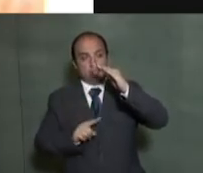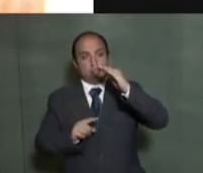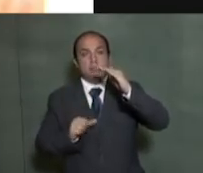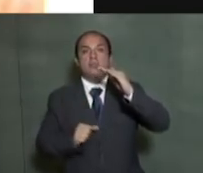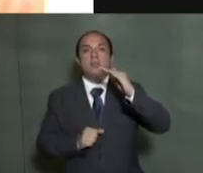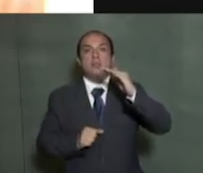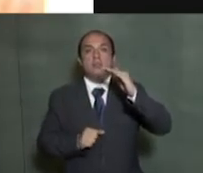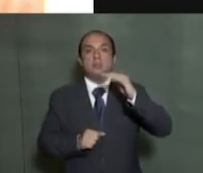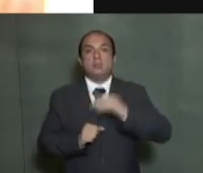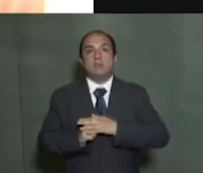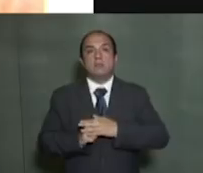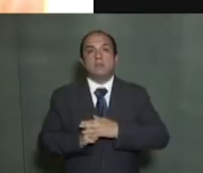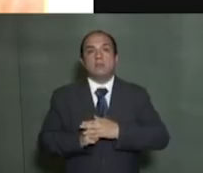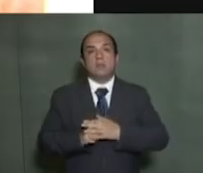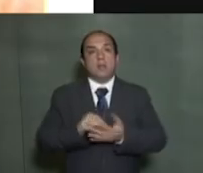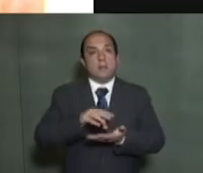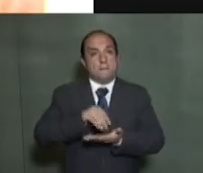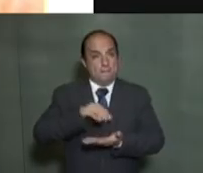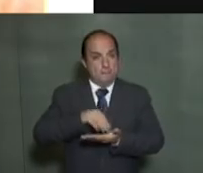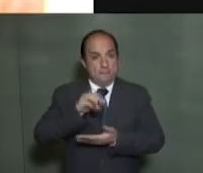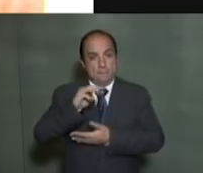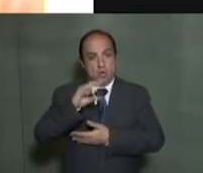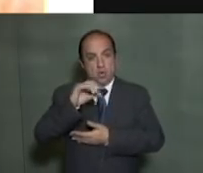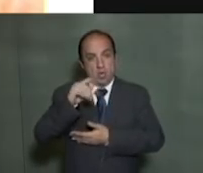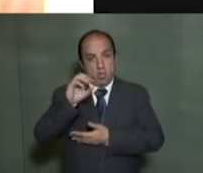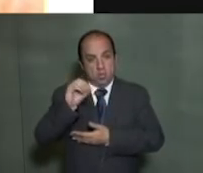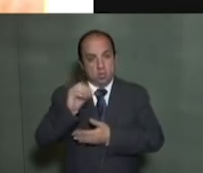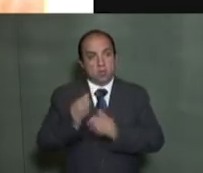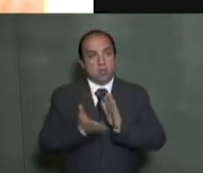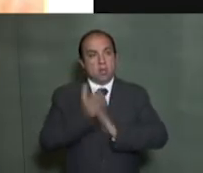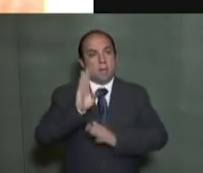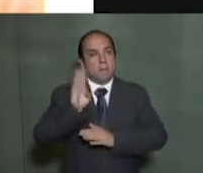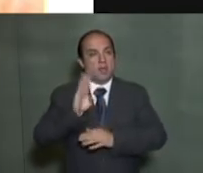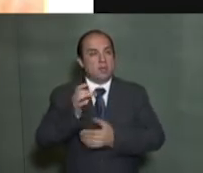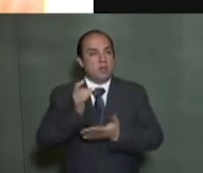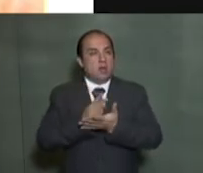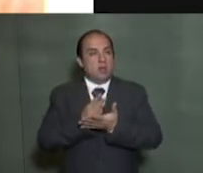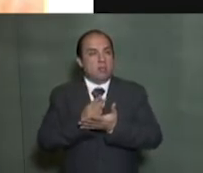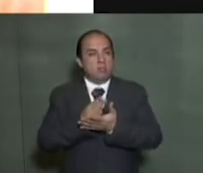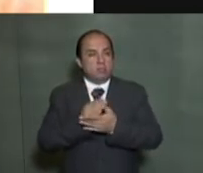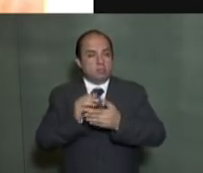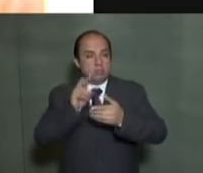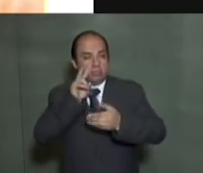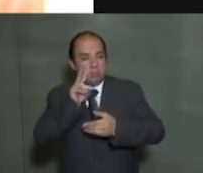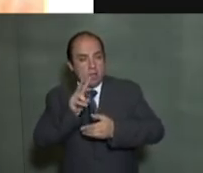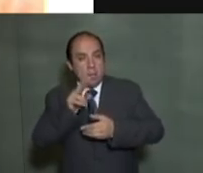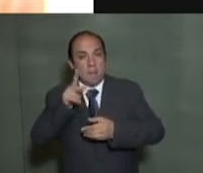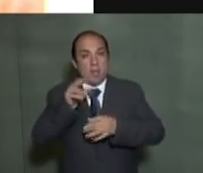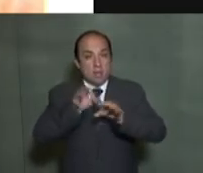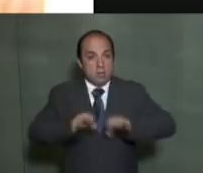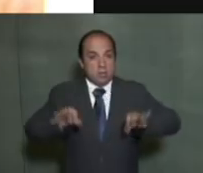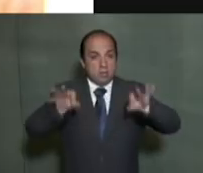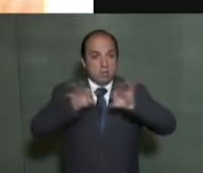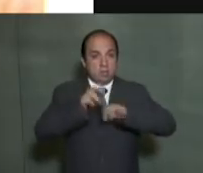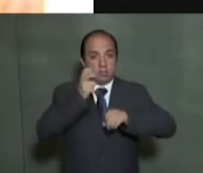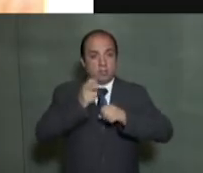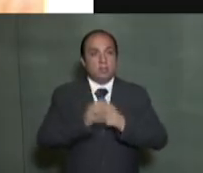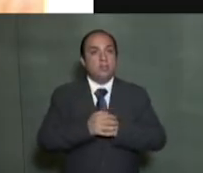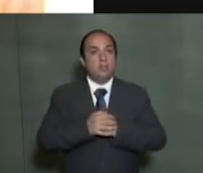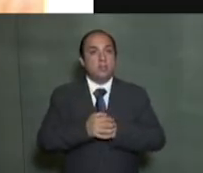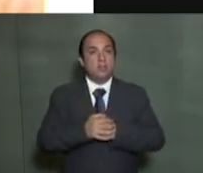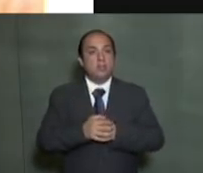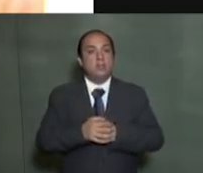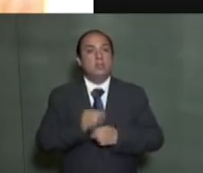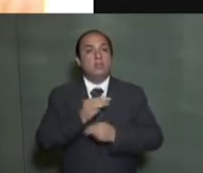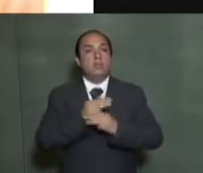en el concreto que aparentemente son superficiales. Sin embargo, por la importancia de estos elementos estructurales para